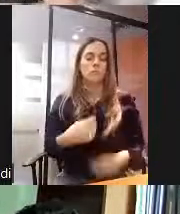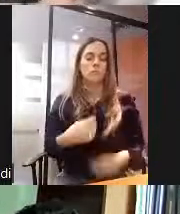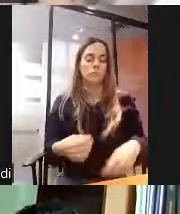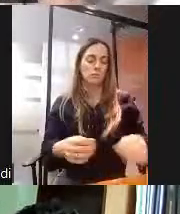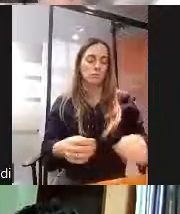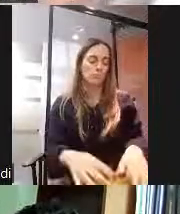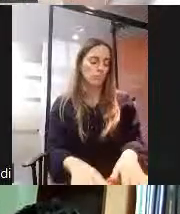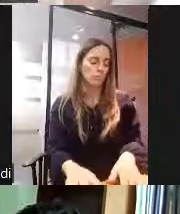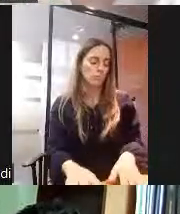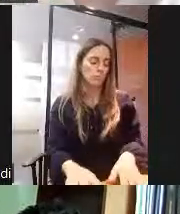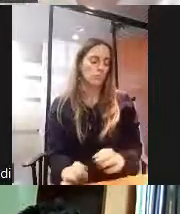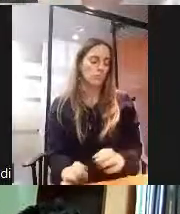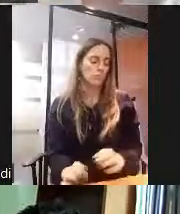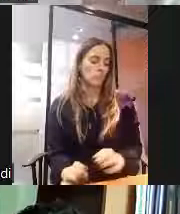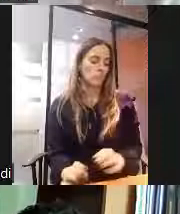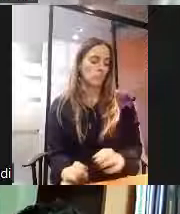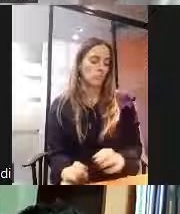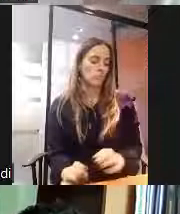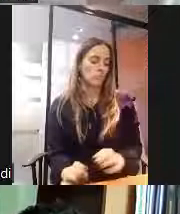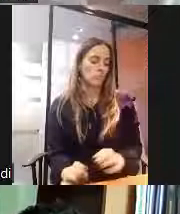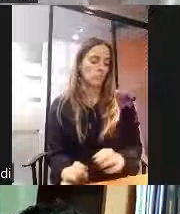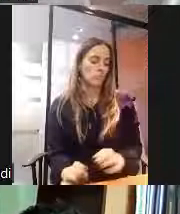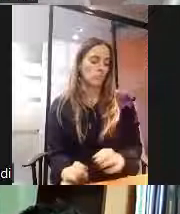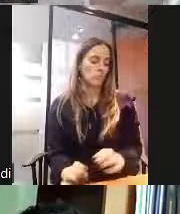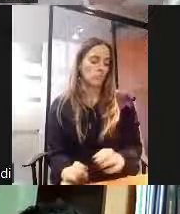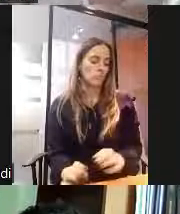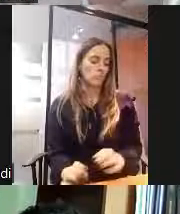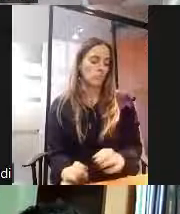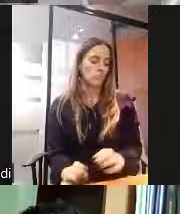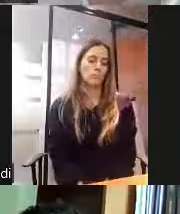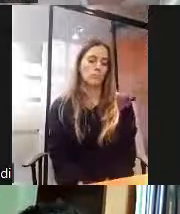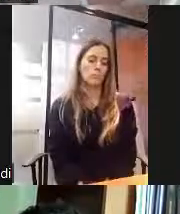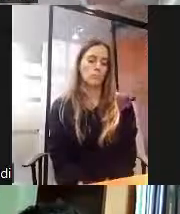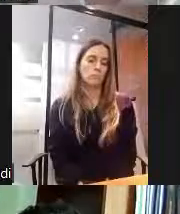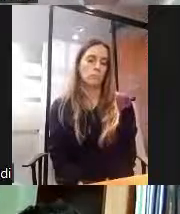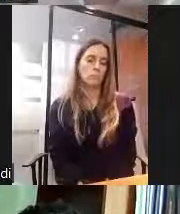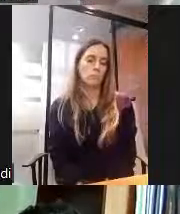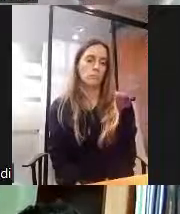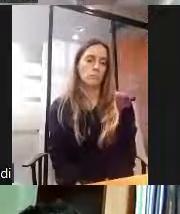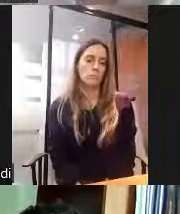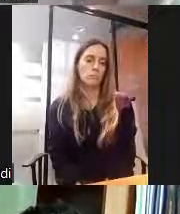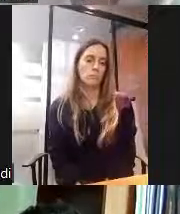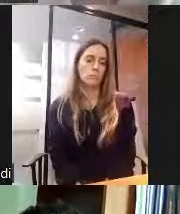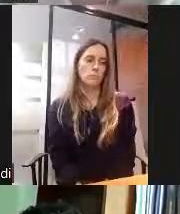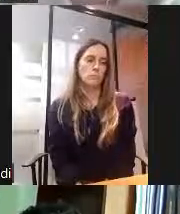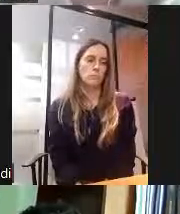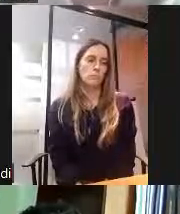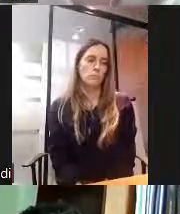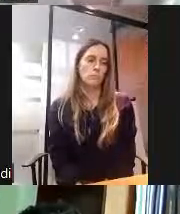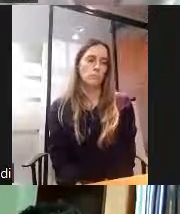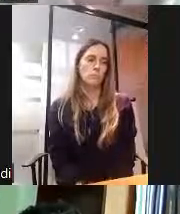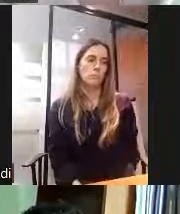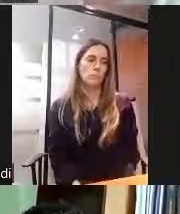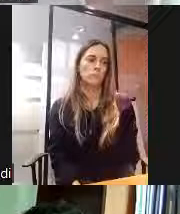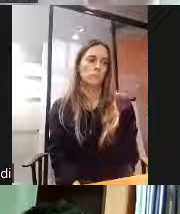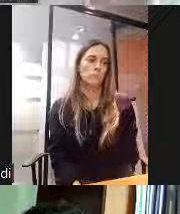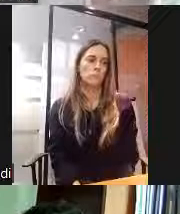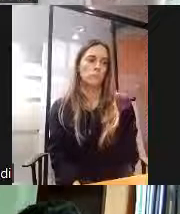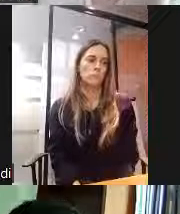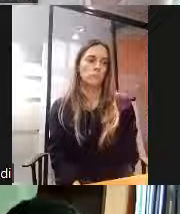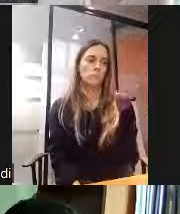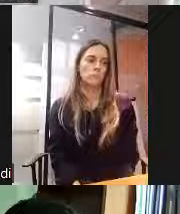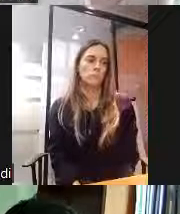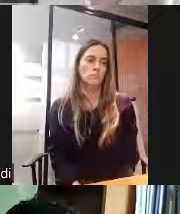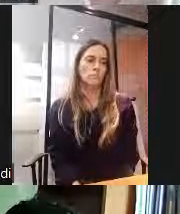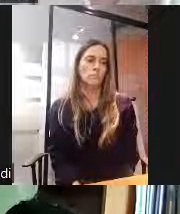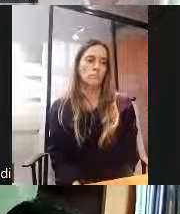conflicto. ¿Cuáles son los más allegados que tenemos que nos den cuenta, que nos dan cuenta de los primeros síntomas de conflicto, bueno, eso